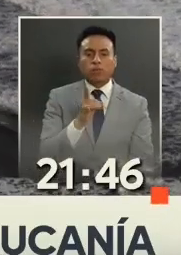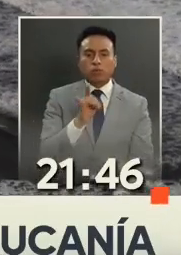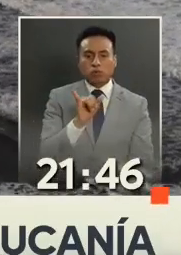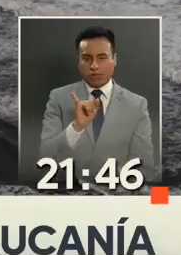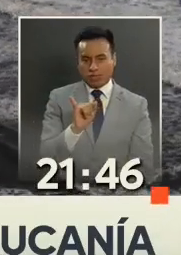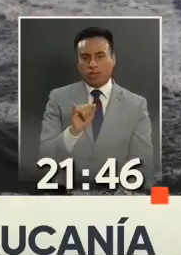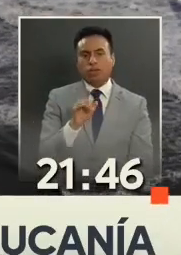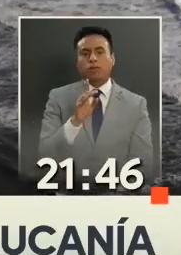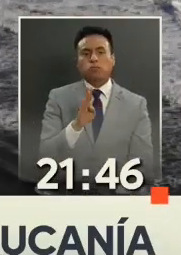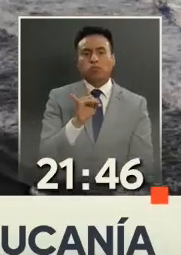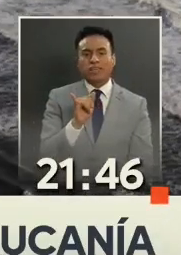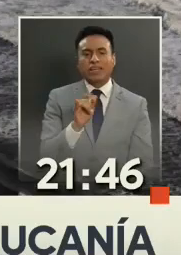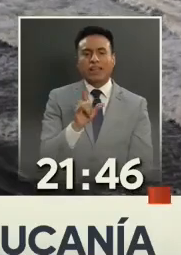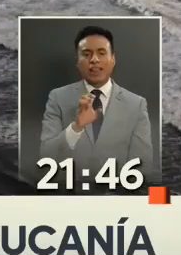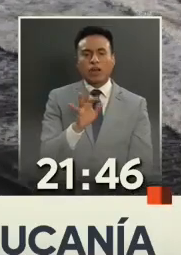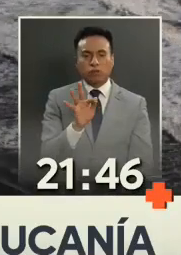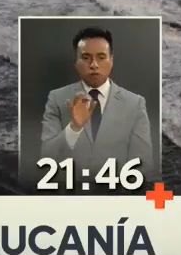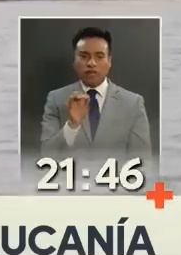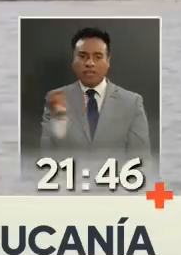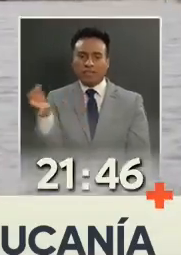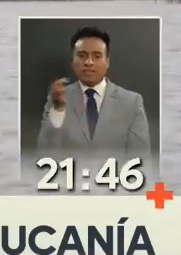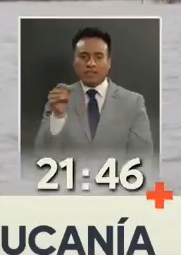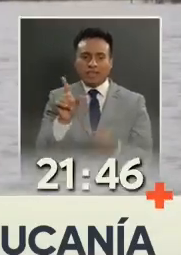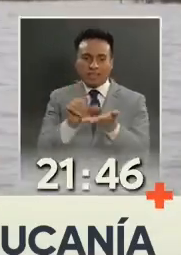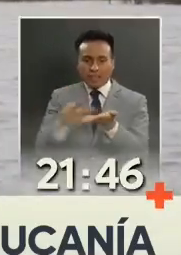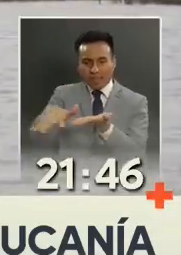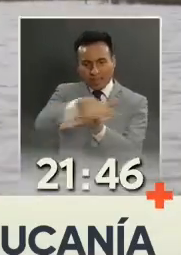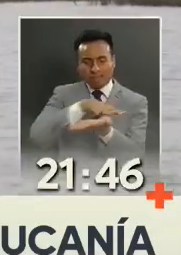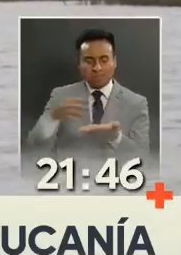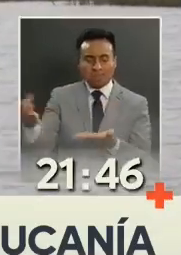Budileufu, como le dicen en estas tierras.